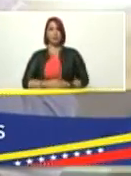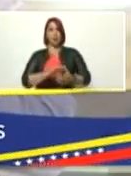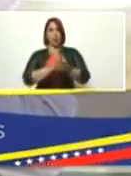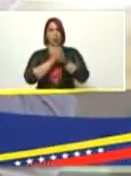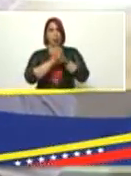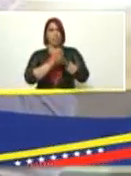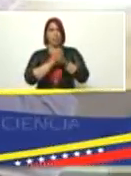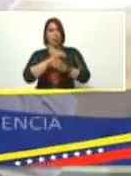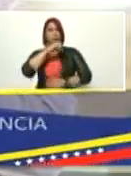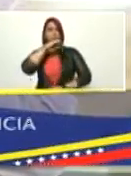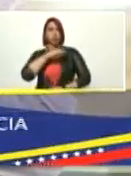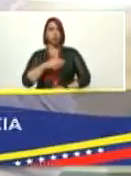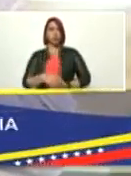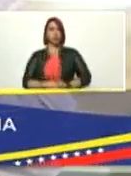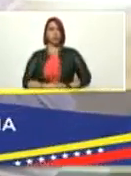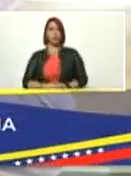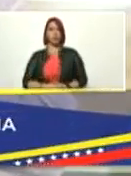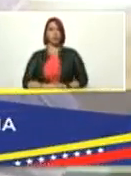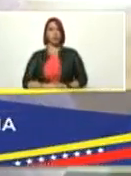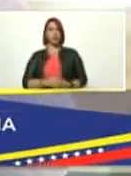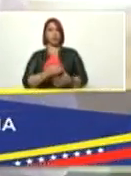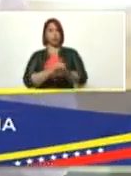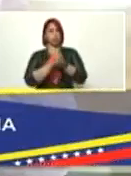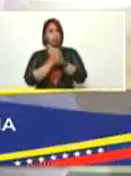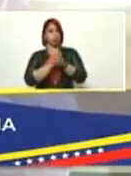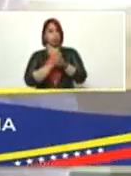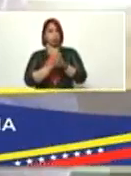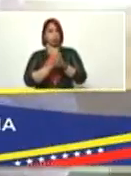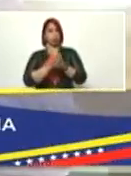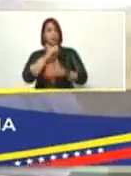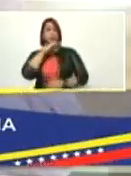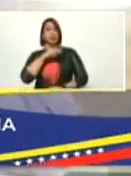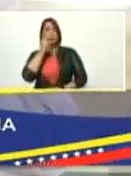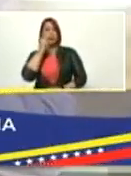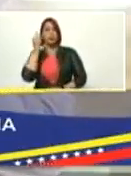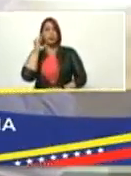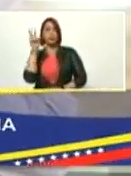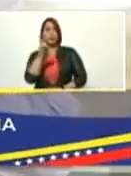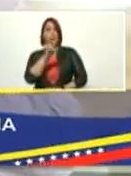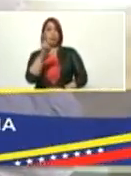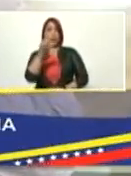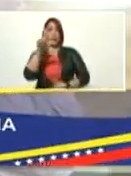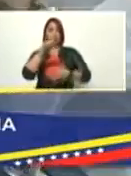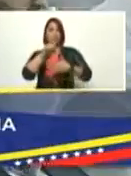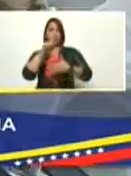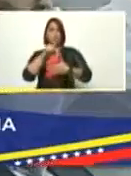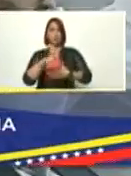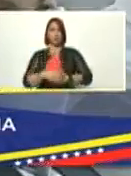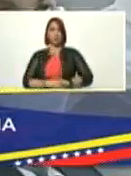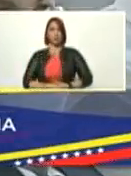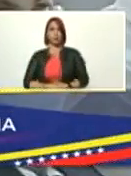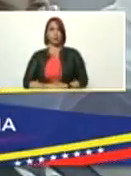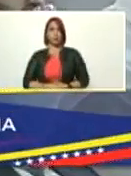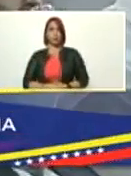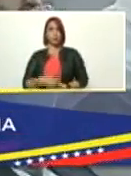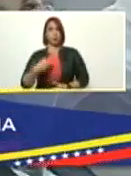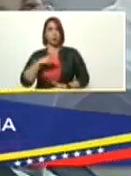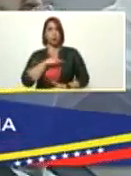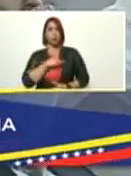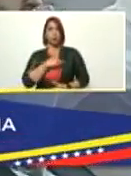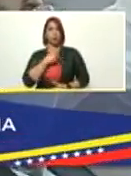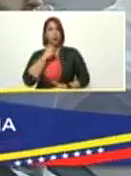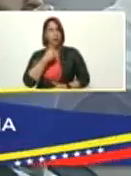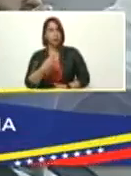compañeros historiadores, queridas compañeras historiadoras de Venezuela y de América Latina, hemos venido